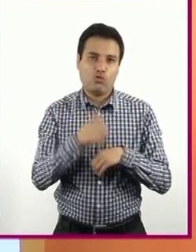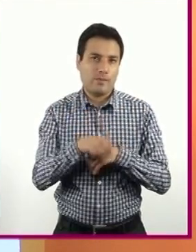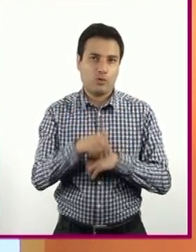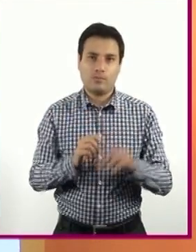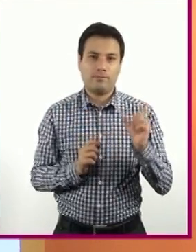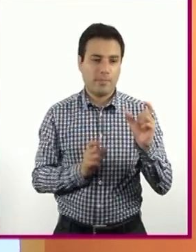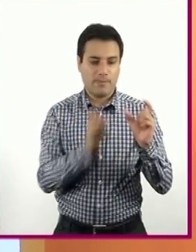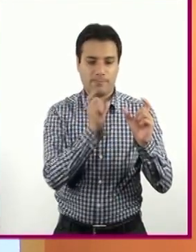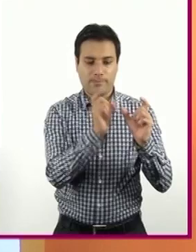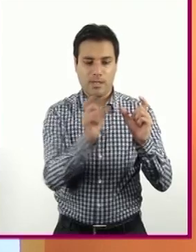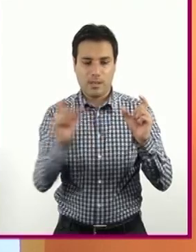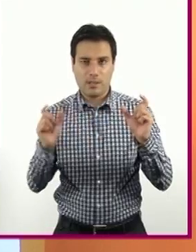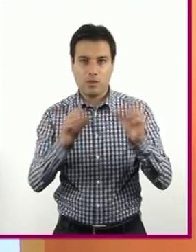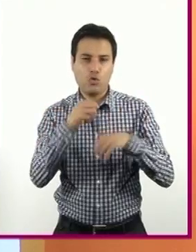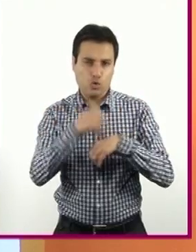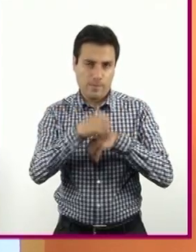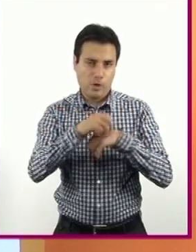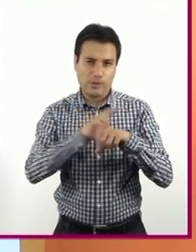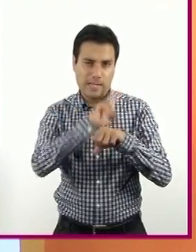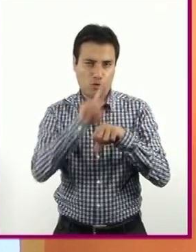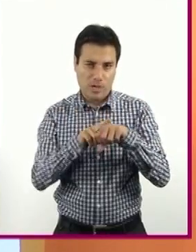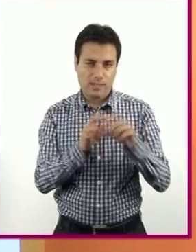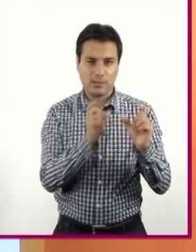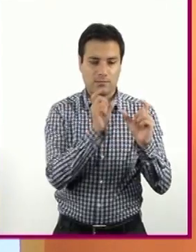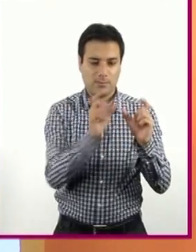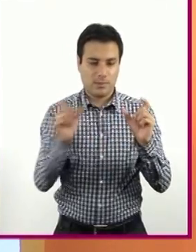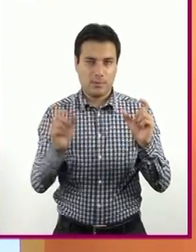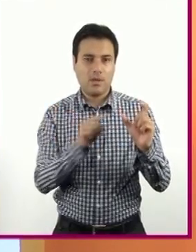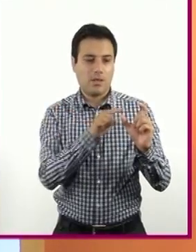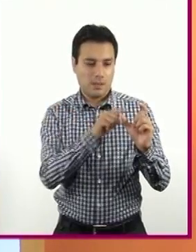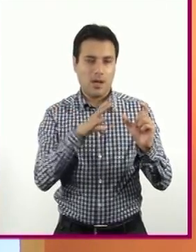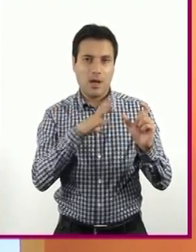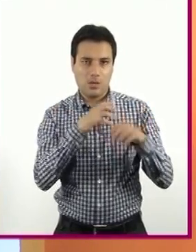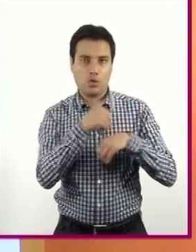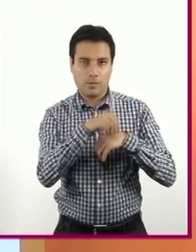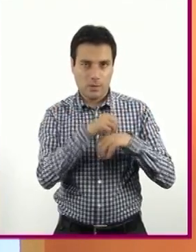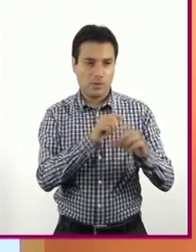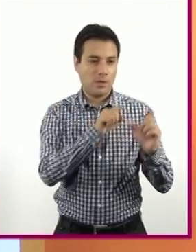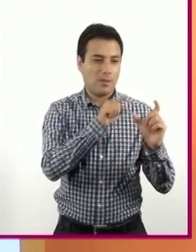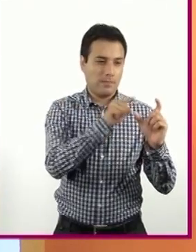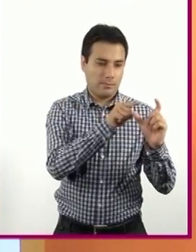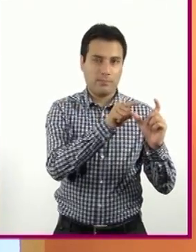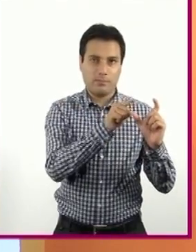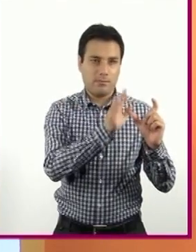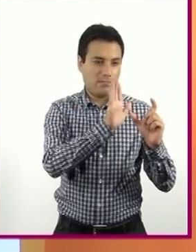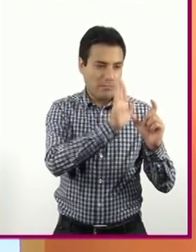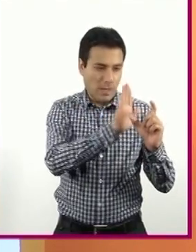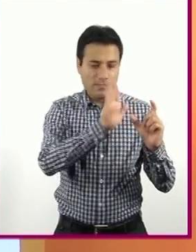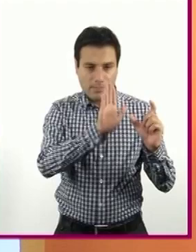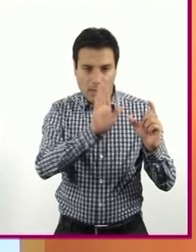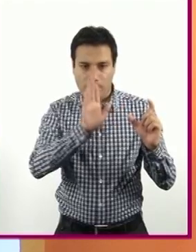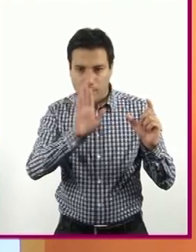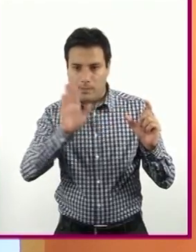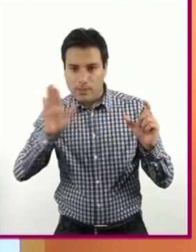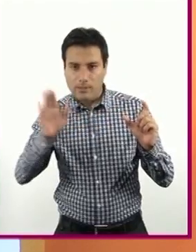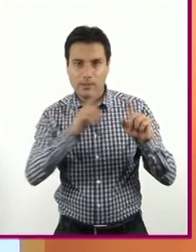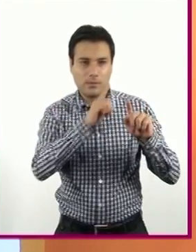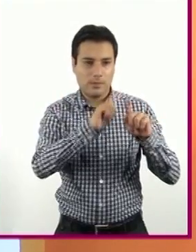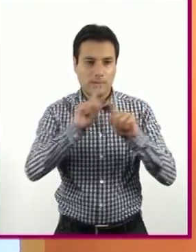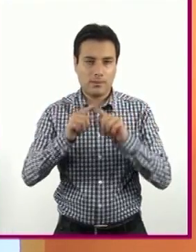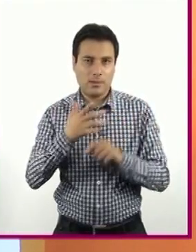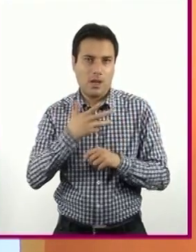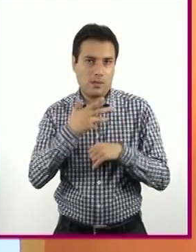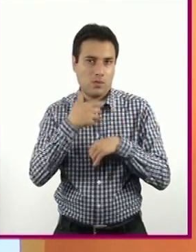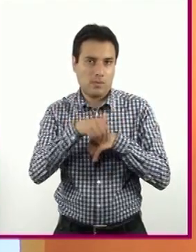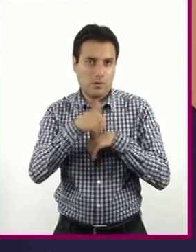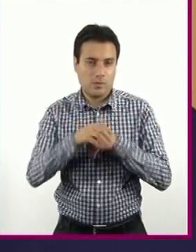que cada número natural se le asigna un número, es decir, para cada posición hay un término de